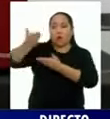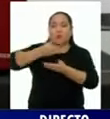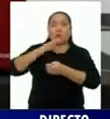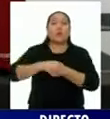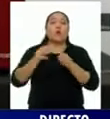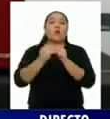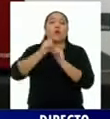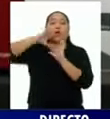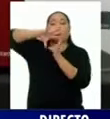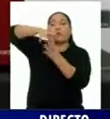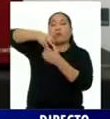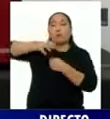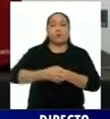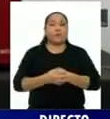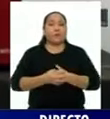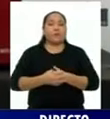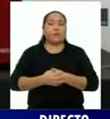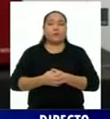mercado mundial?